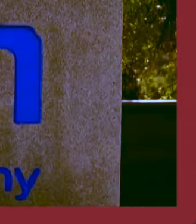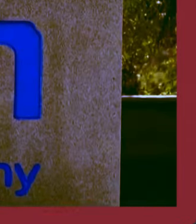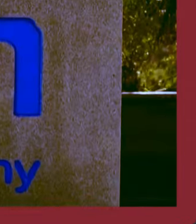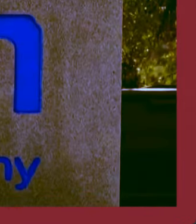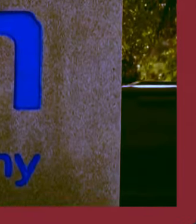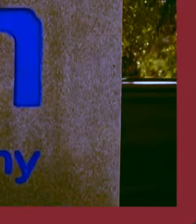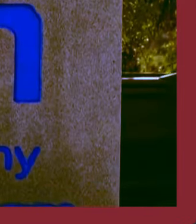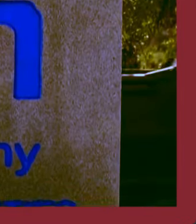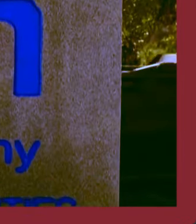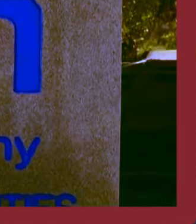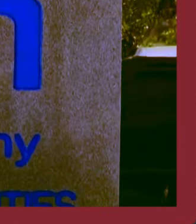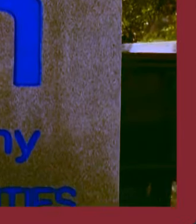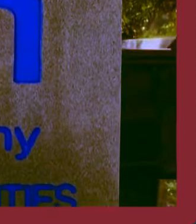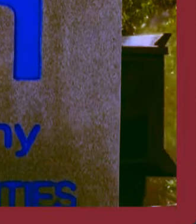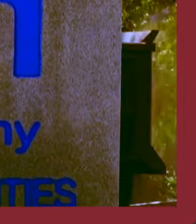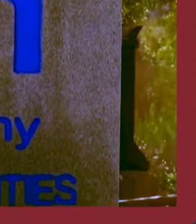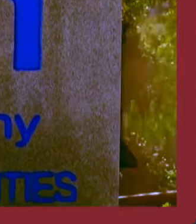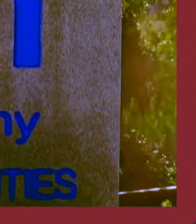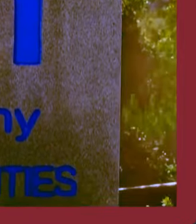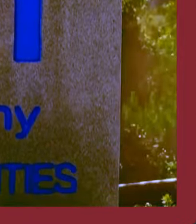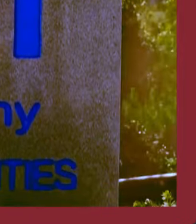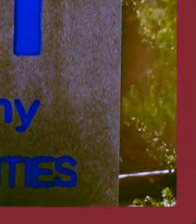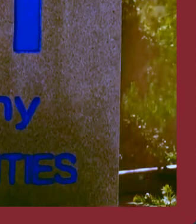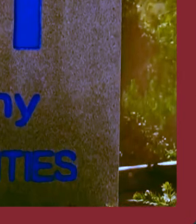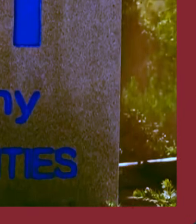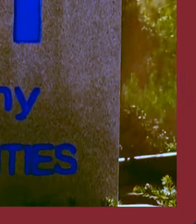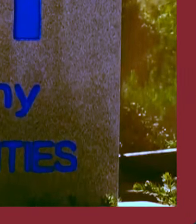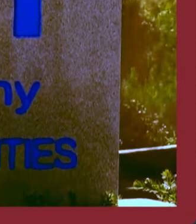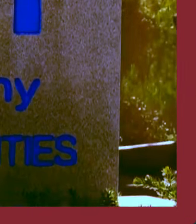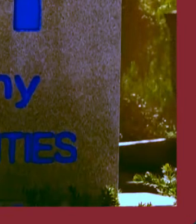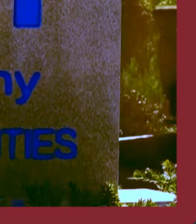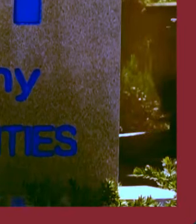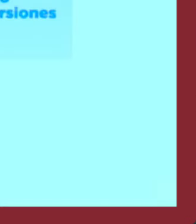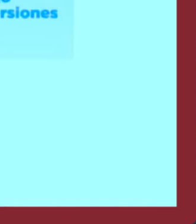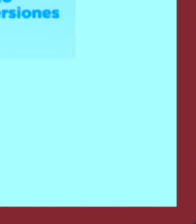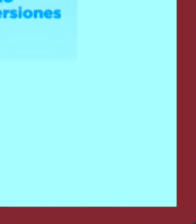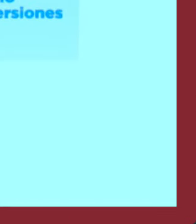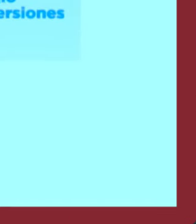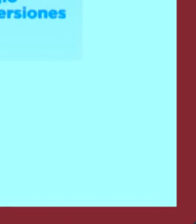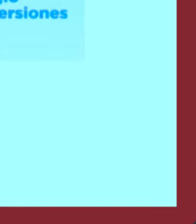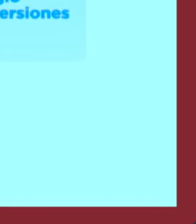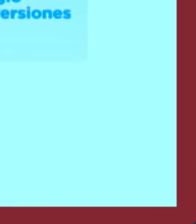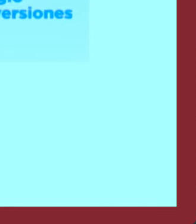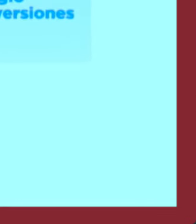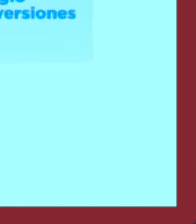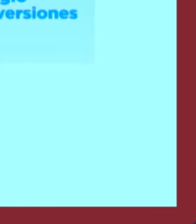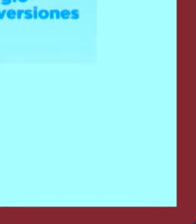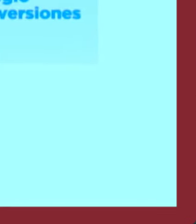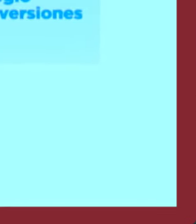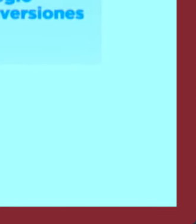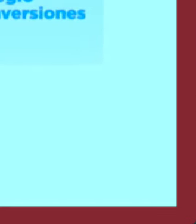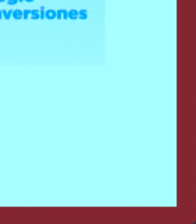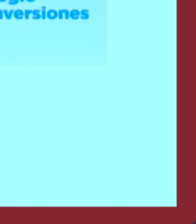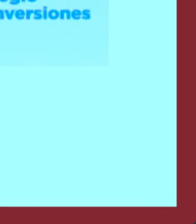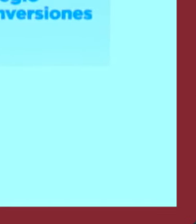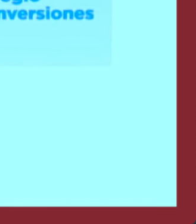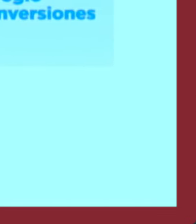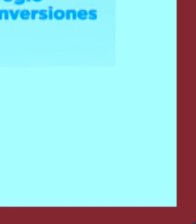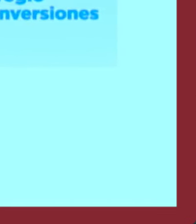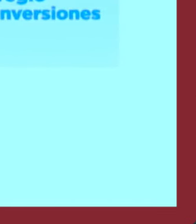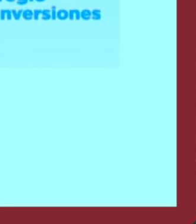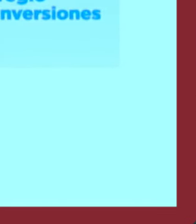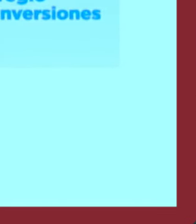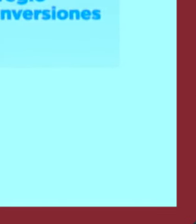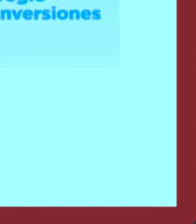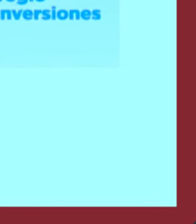actualidad. El video presentado durante la conferencia revela que Vulcan Materials Company ha evadido el artículo 27